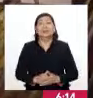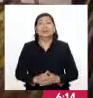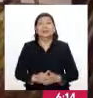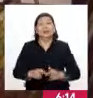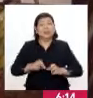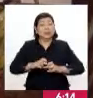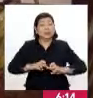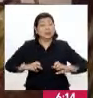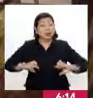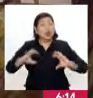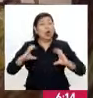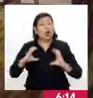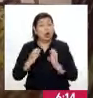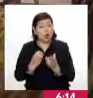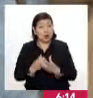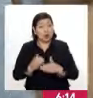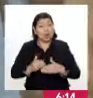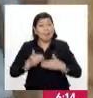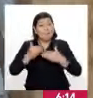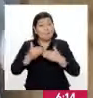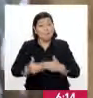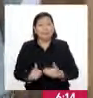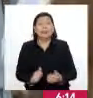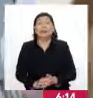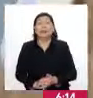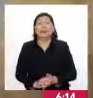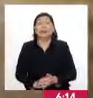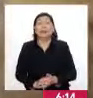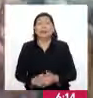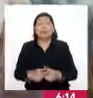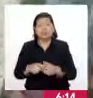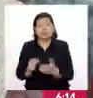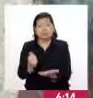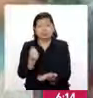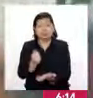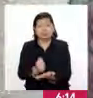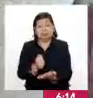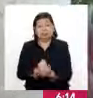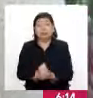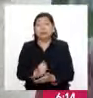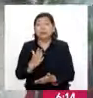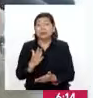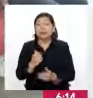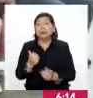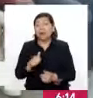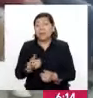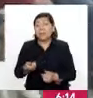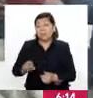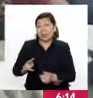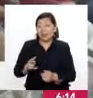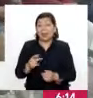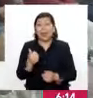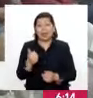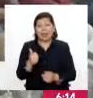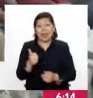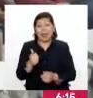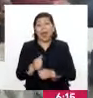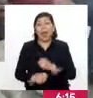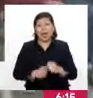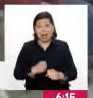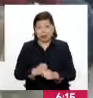pleno del Congreso aprobó ampliar la vigencia del pasaporte electrónico de 5 a 10 años la